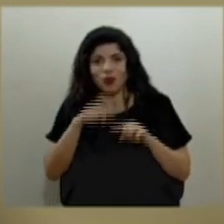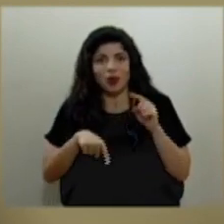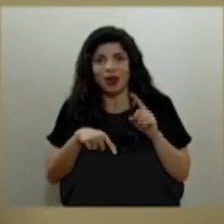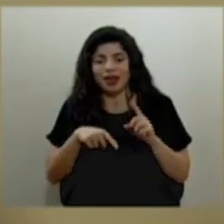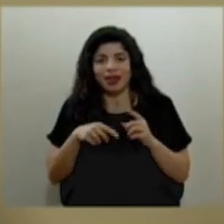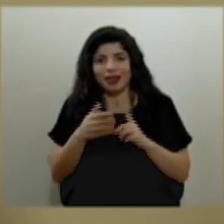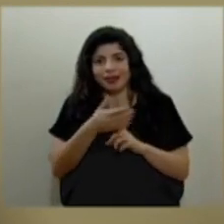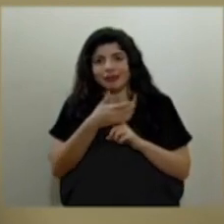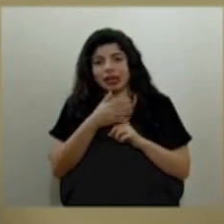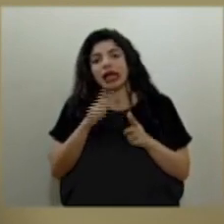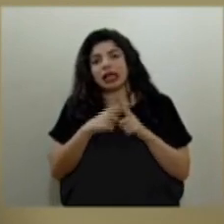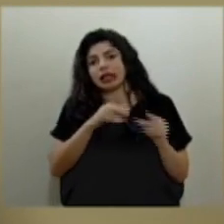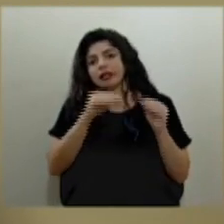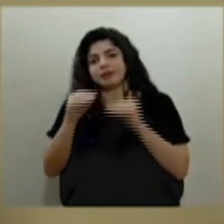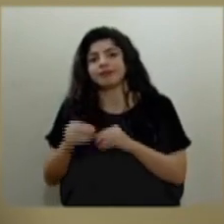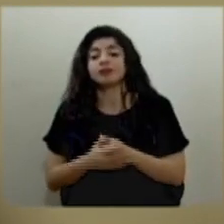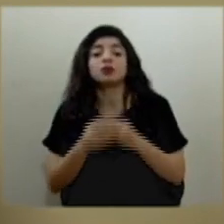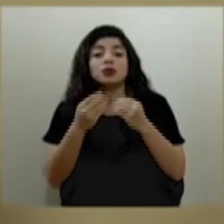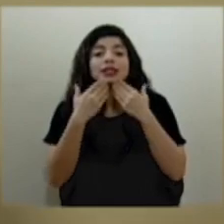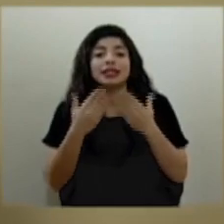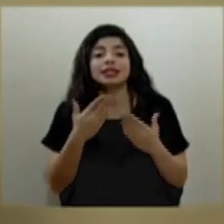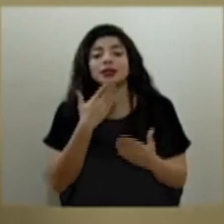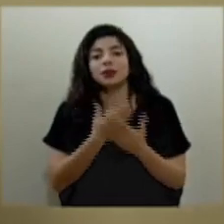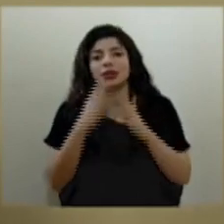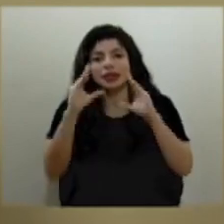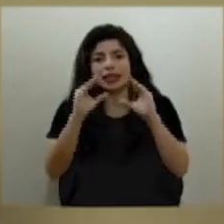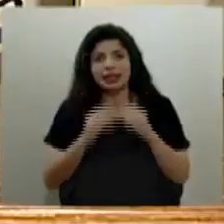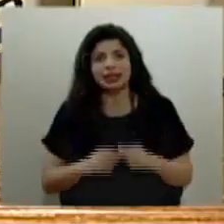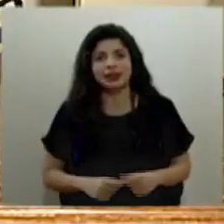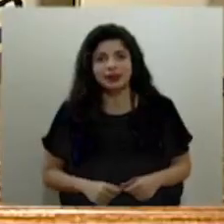este periodo de aislamiento. Muchísimas gracias, muy buenas tardes.